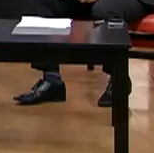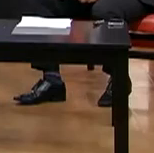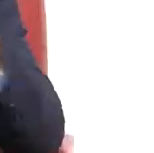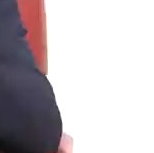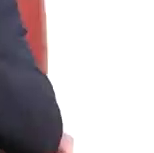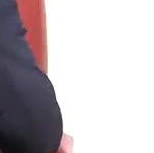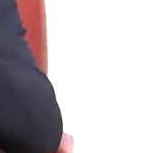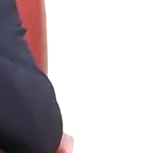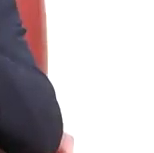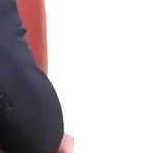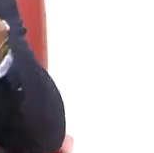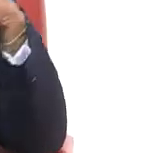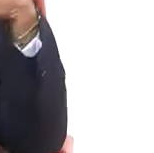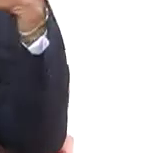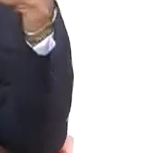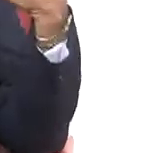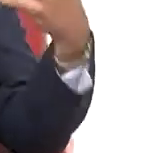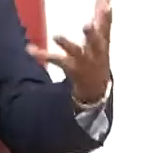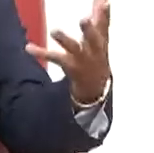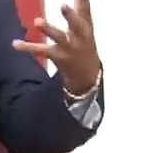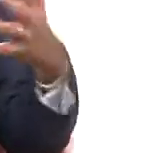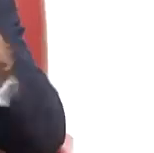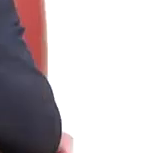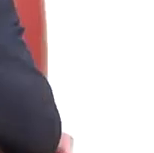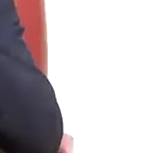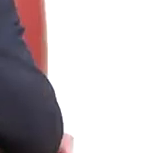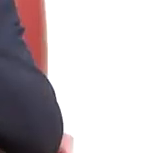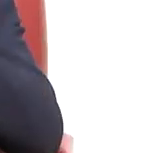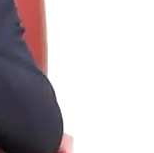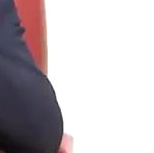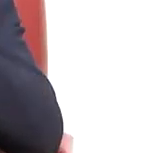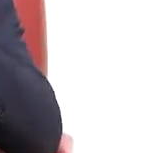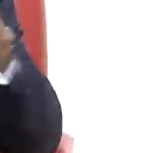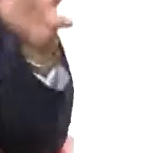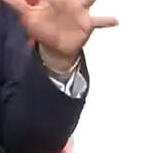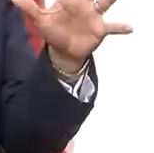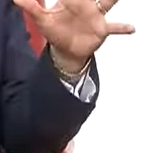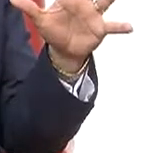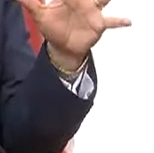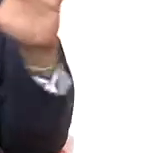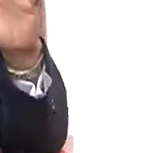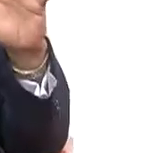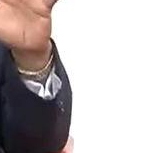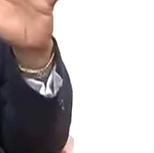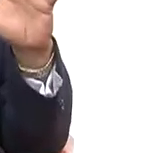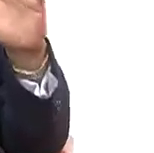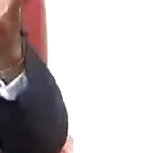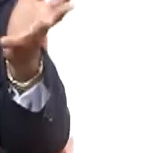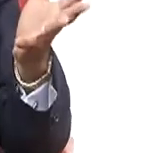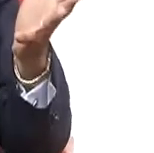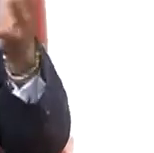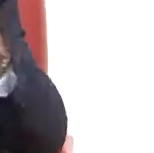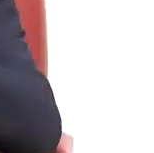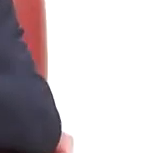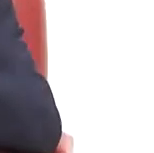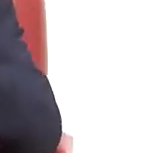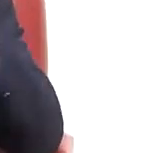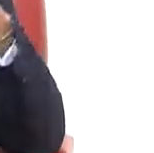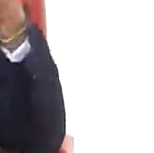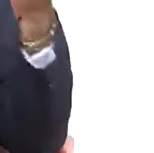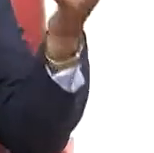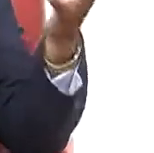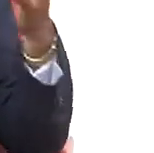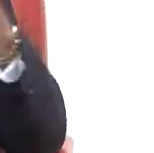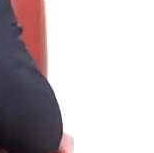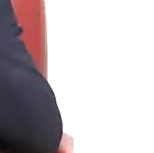famosos millennials, traen una cantidad impresionante de habilidades que a veces para muchos pareciera que están ocultas, pero la verdad es que no. Y